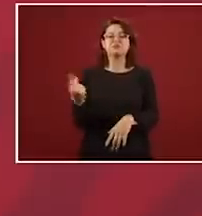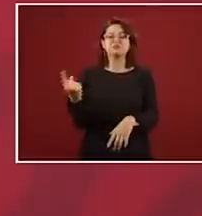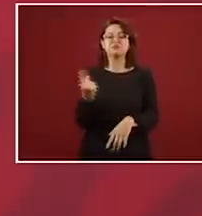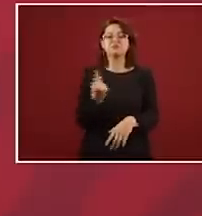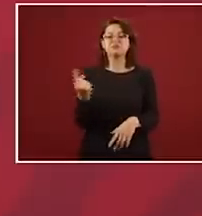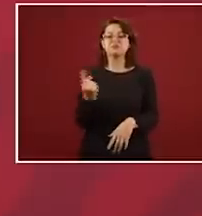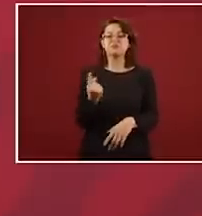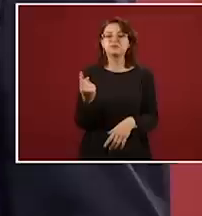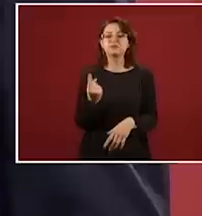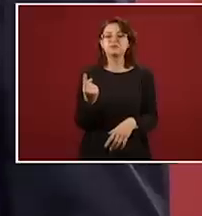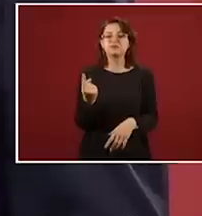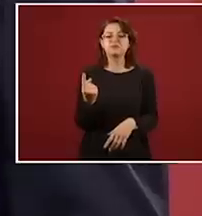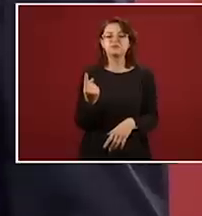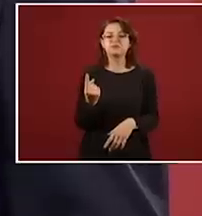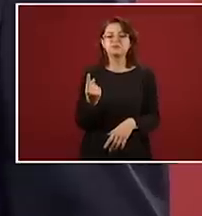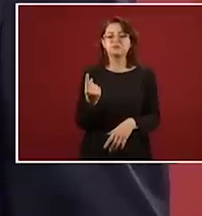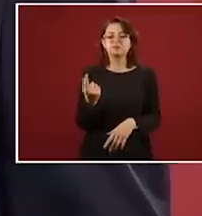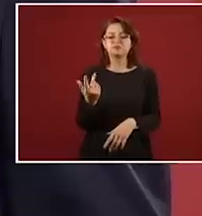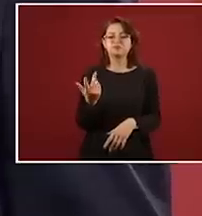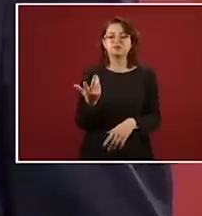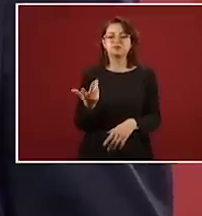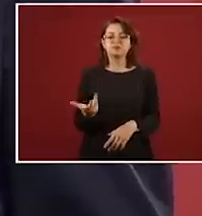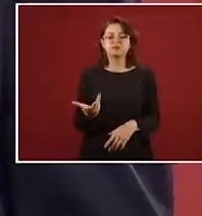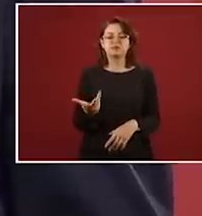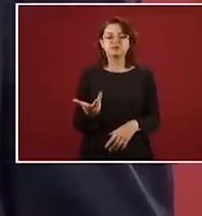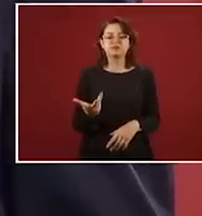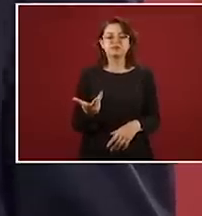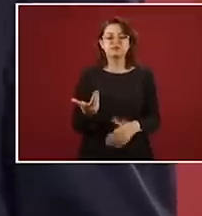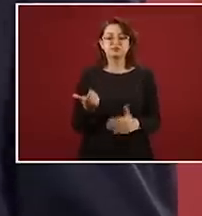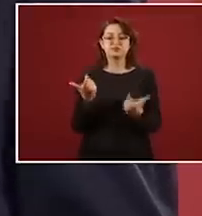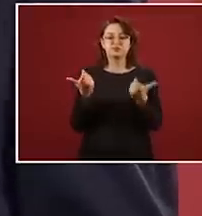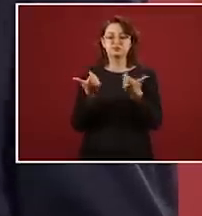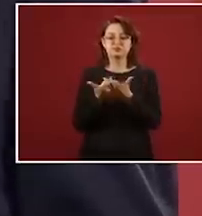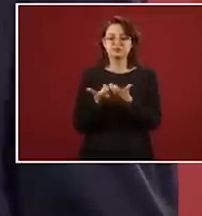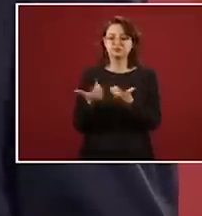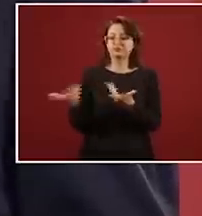el dinero que se va a obtener